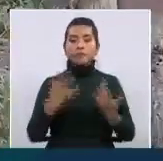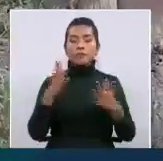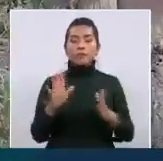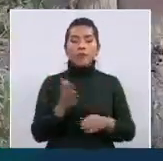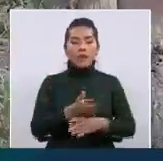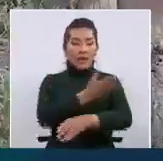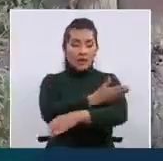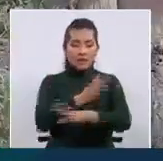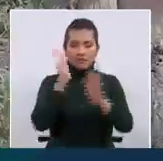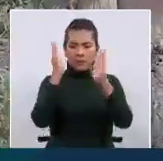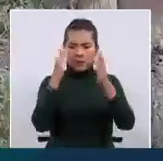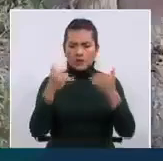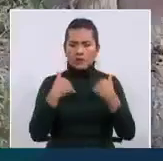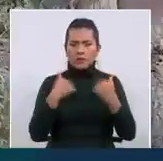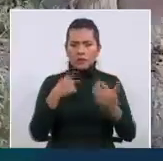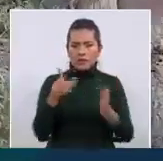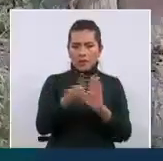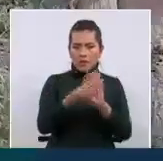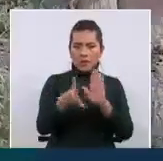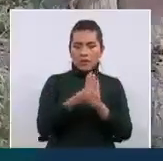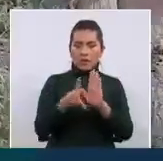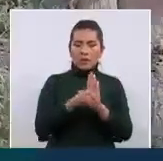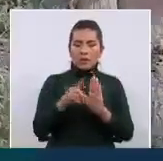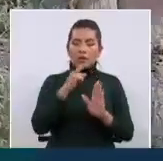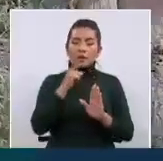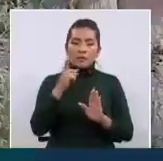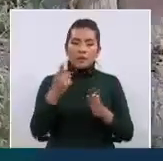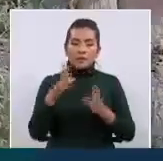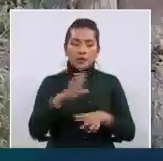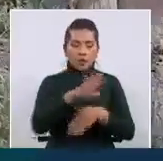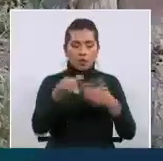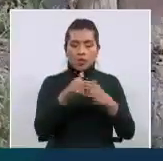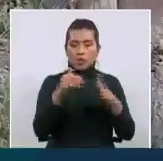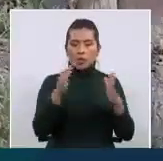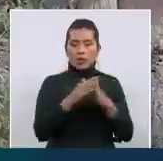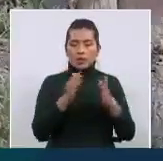ley que donde tenían que expropiar, pero